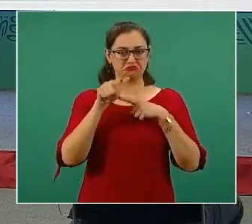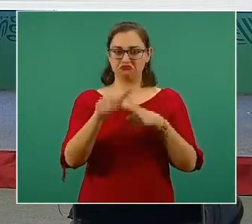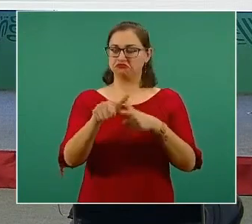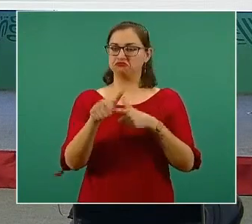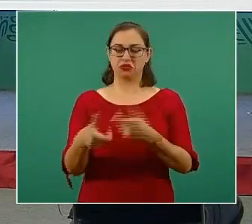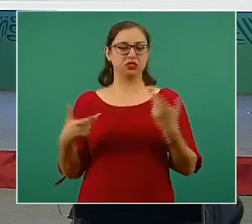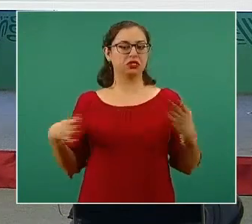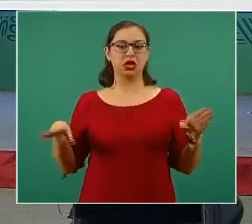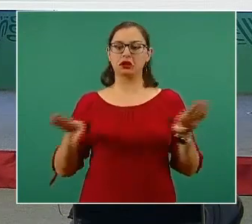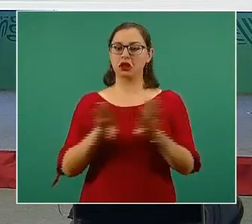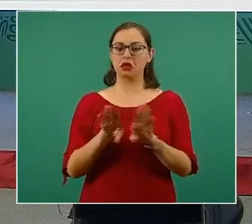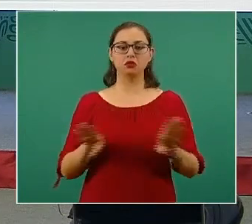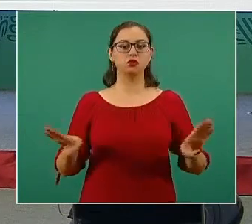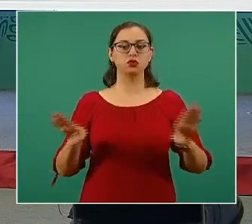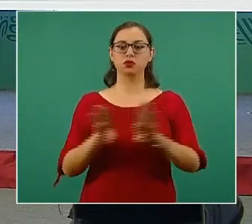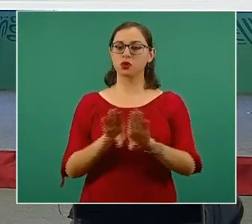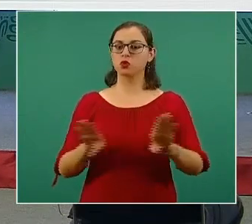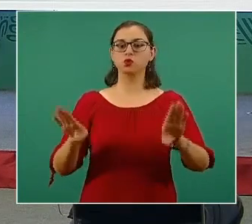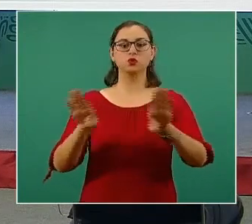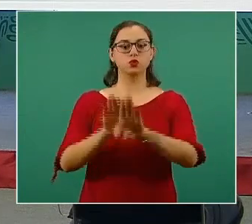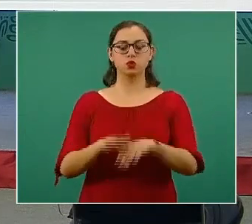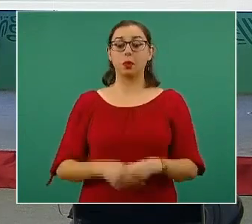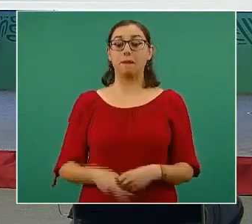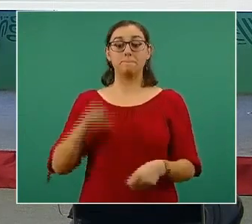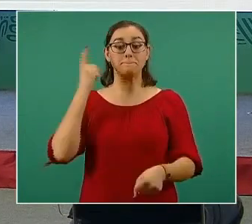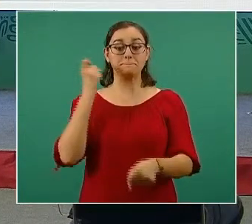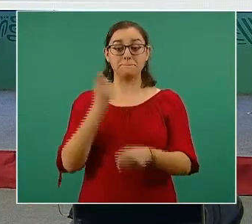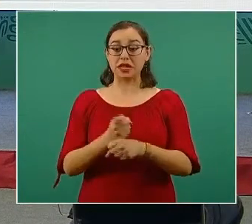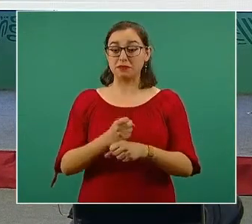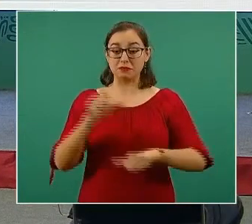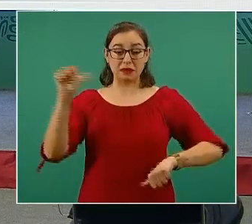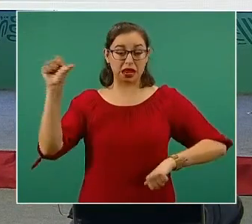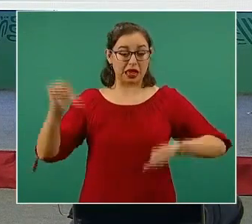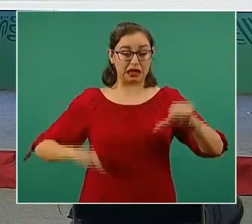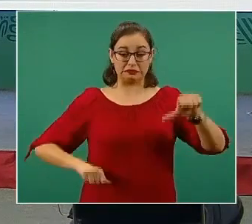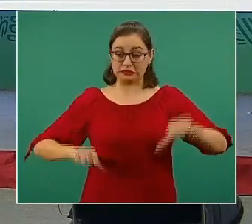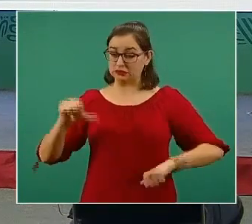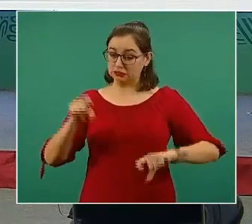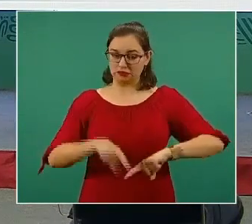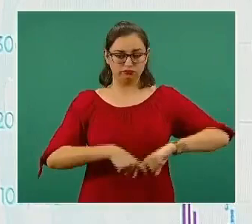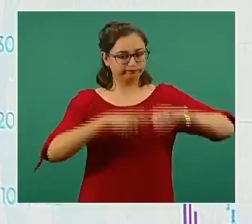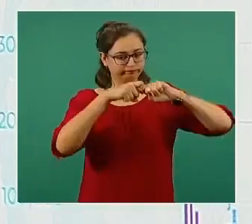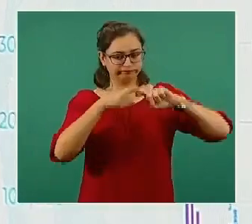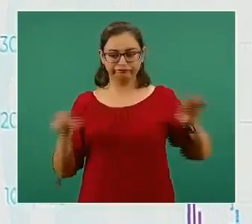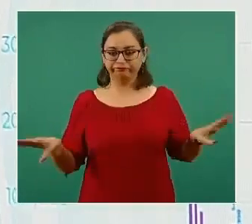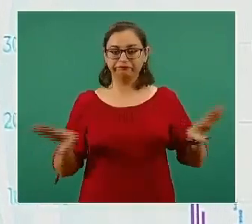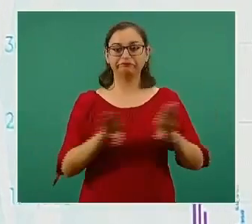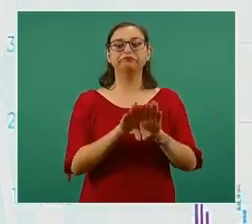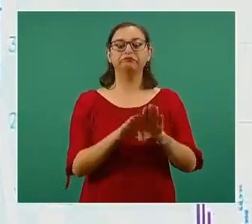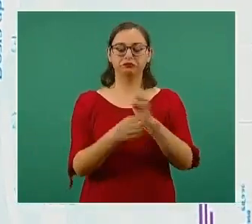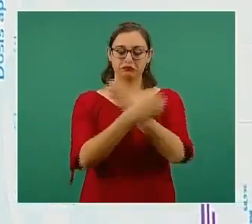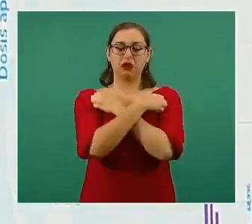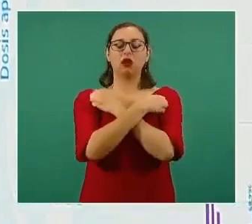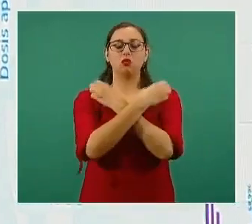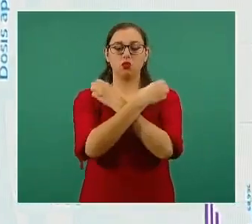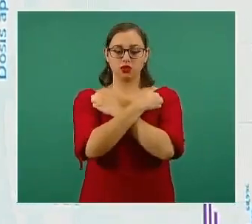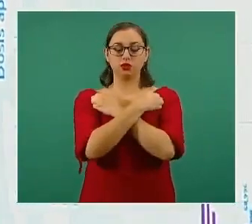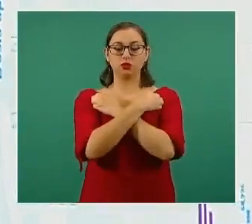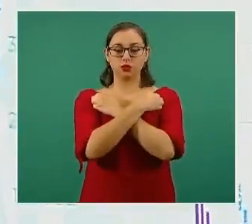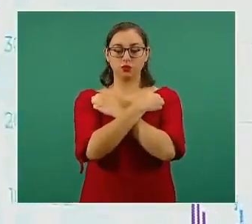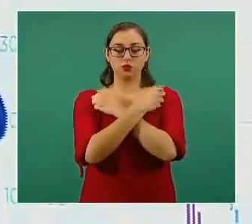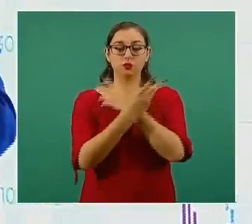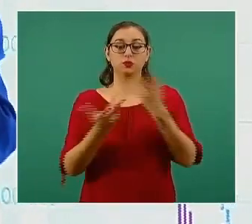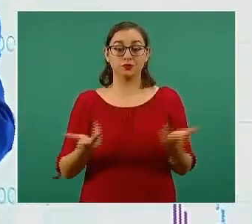riesgo COVID. La primera actividad social pública que se suspendió fue la educación pública. Esto